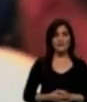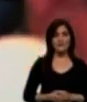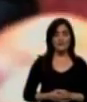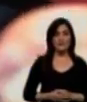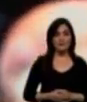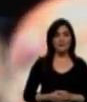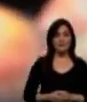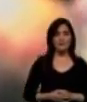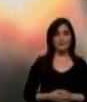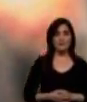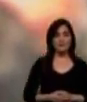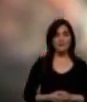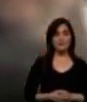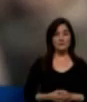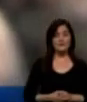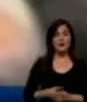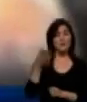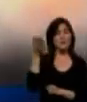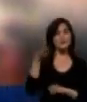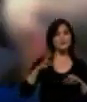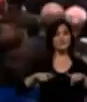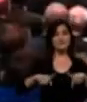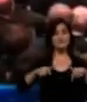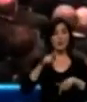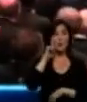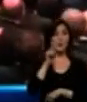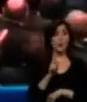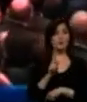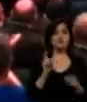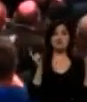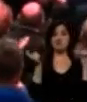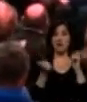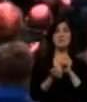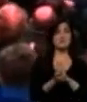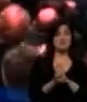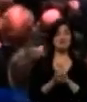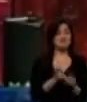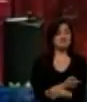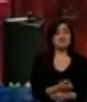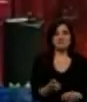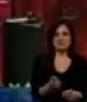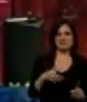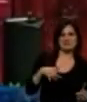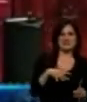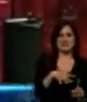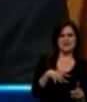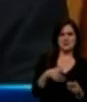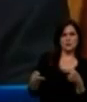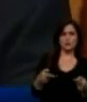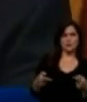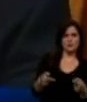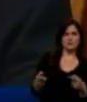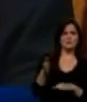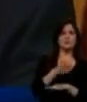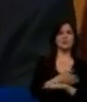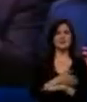Al menos en el libreto, la intervención del presidente Lenín Moreno evidenció un cambio de postura. No hubo ataques ni confrontación como se hizo